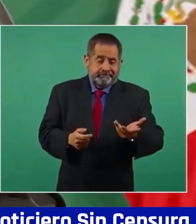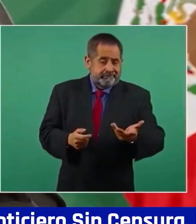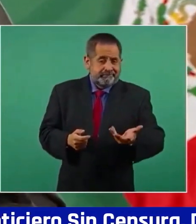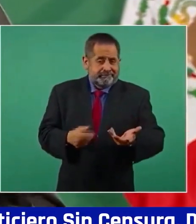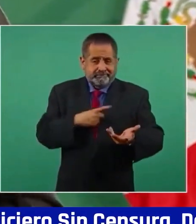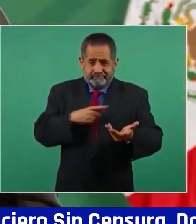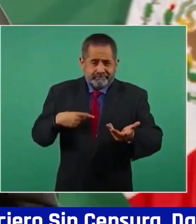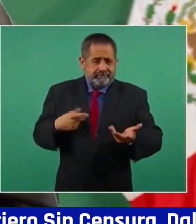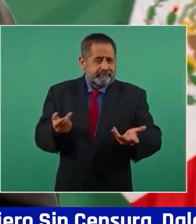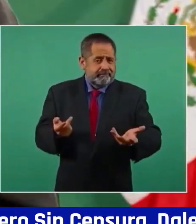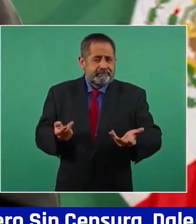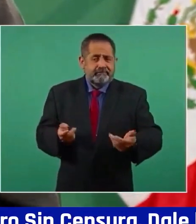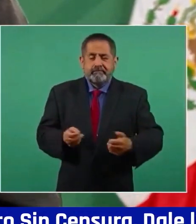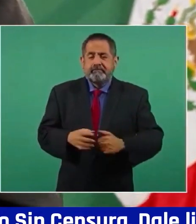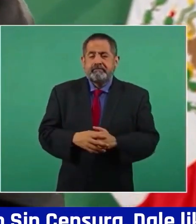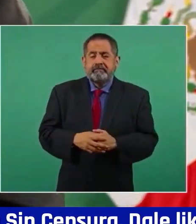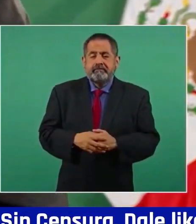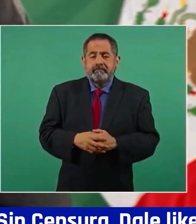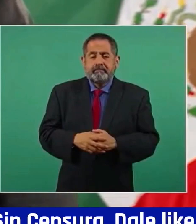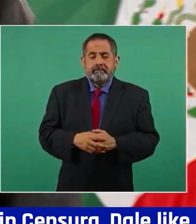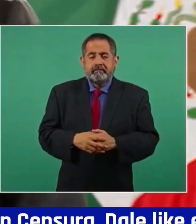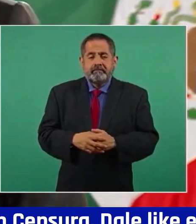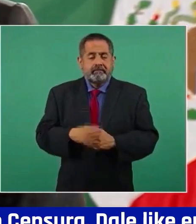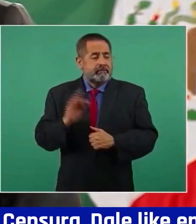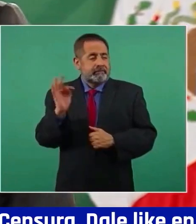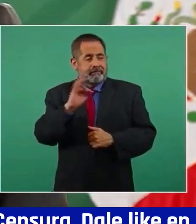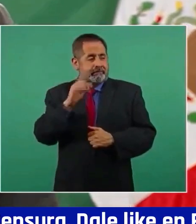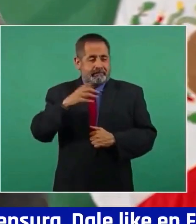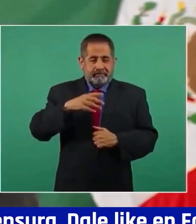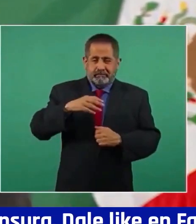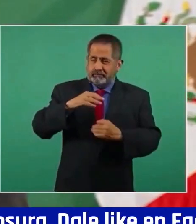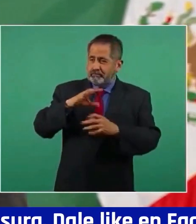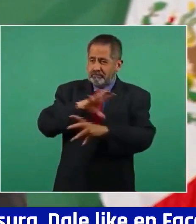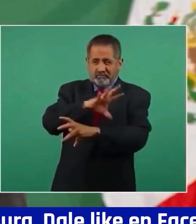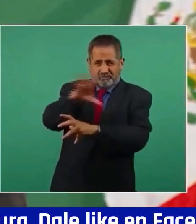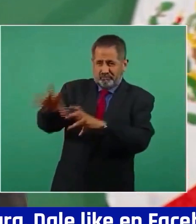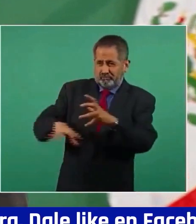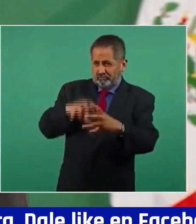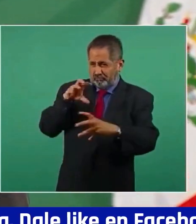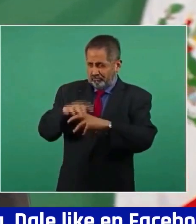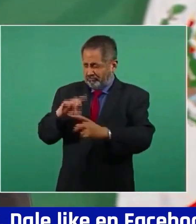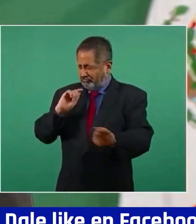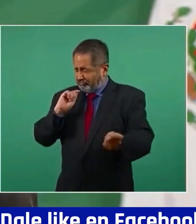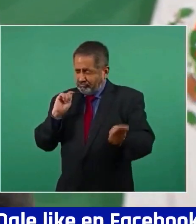Aunque no logremos todo,